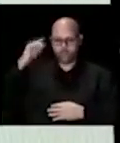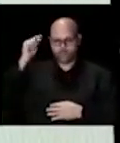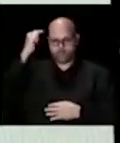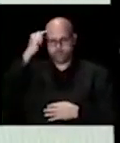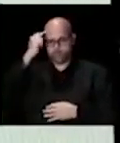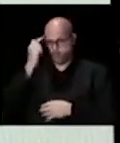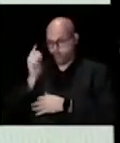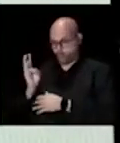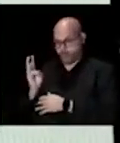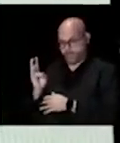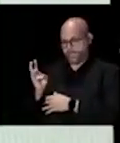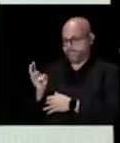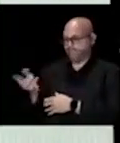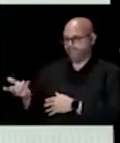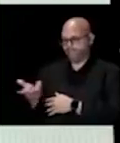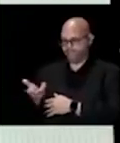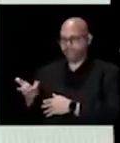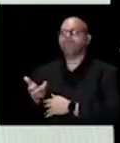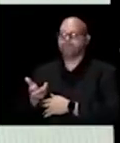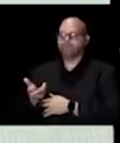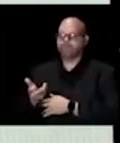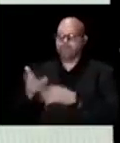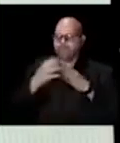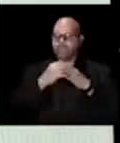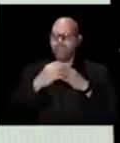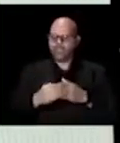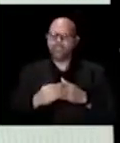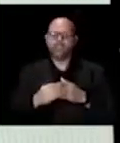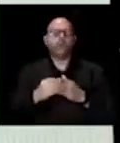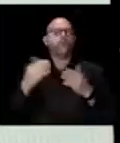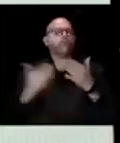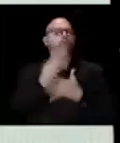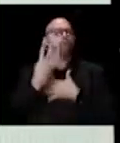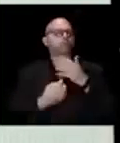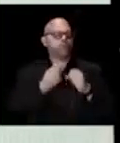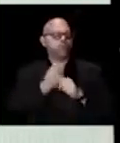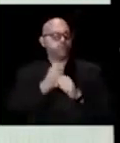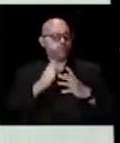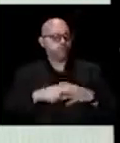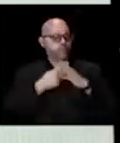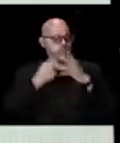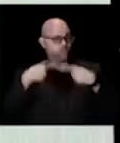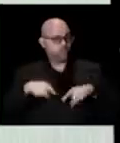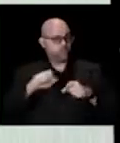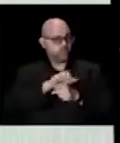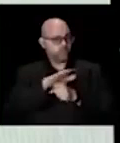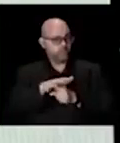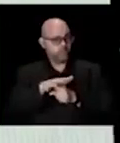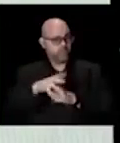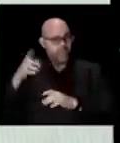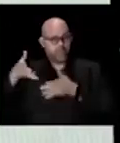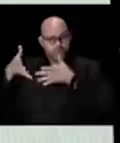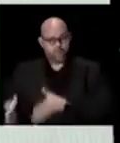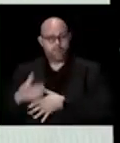como Jumanji y una de estas seis personas dice tener la babilla para capitanear este barco. A solo 11 días para que tú